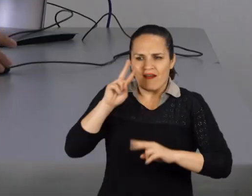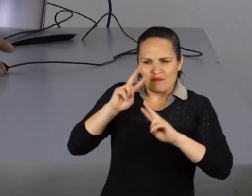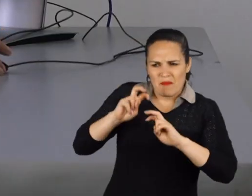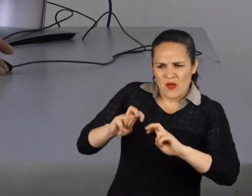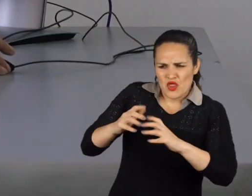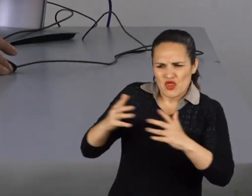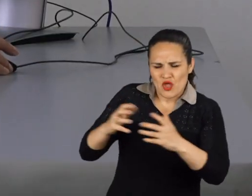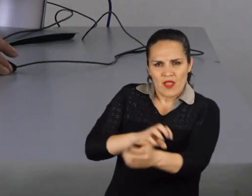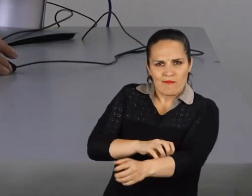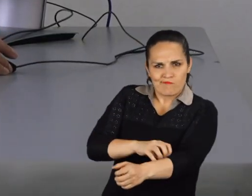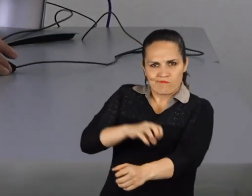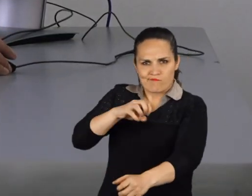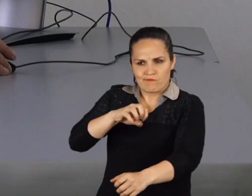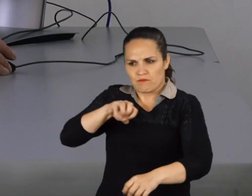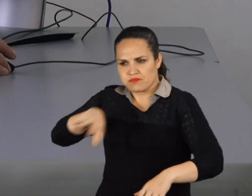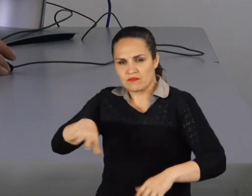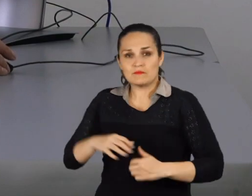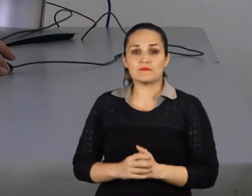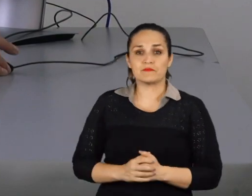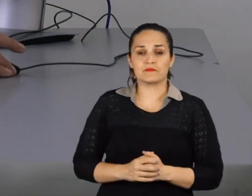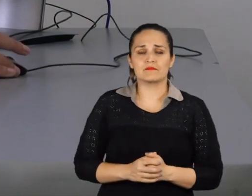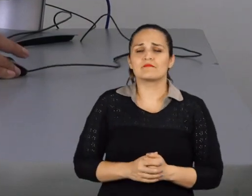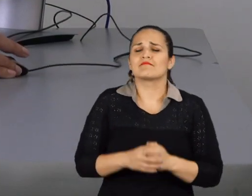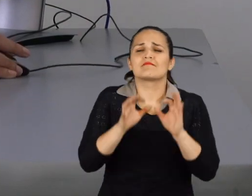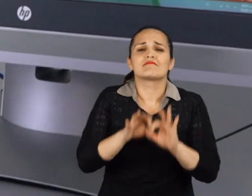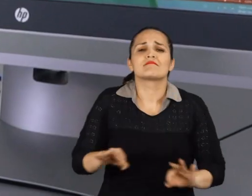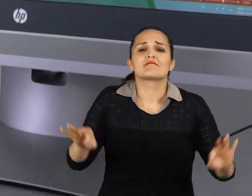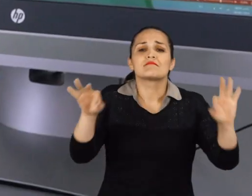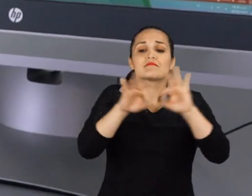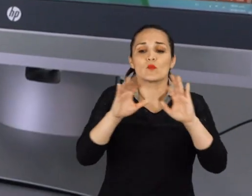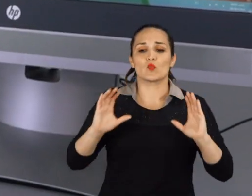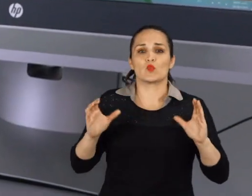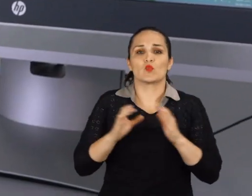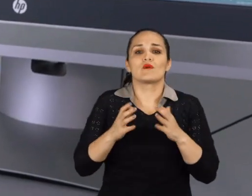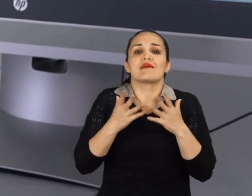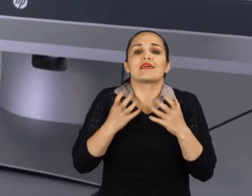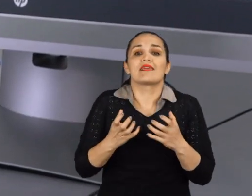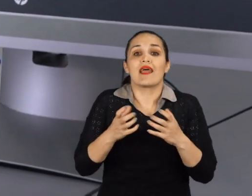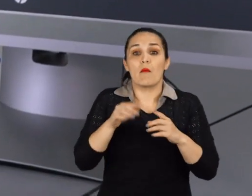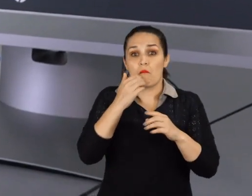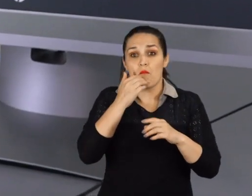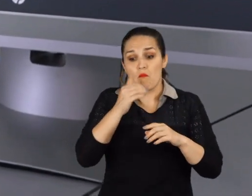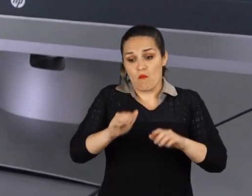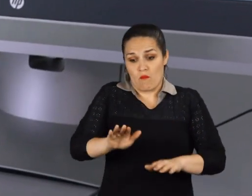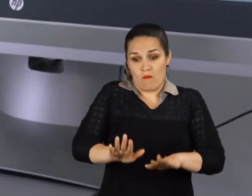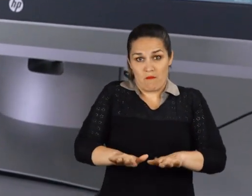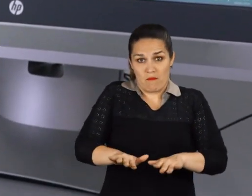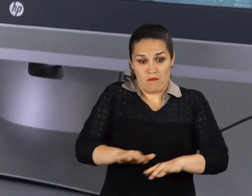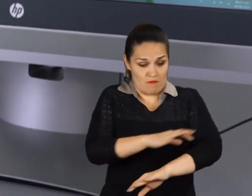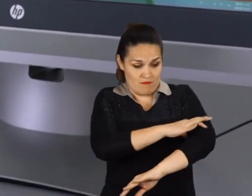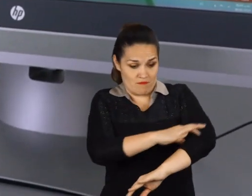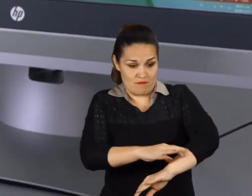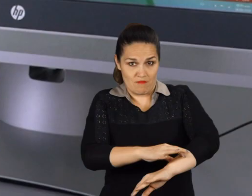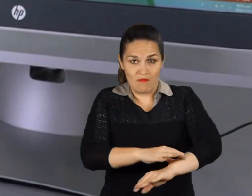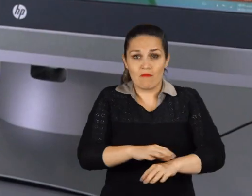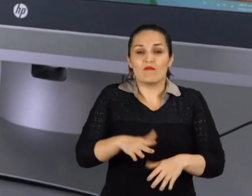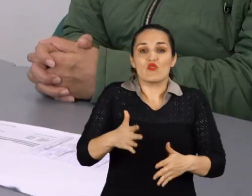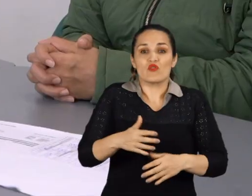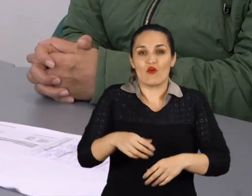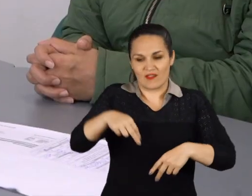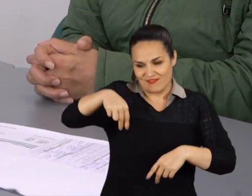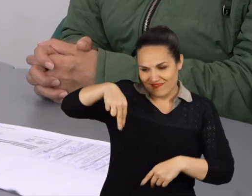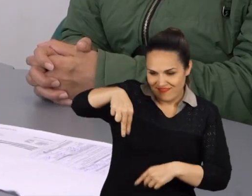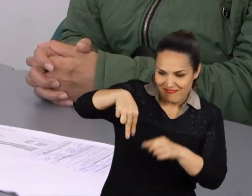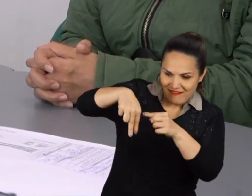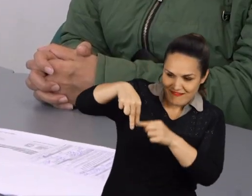procedimientos que son el eje de lo que nosotros hacemos es preservación de la extremidad, es decir, poder quitar el tumor, ya sea quitar el hueso completo, un